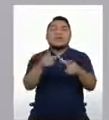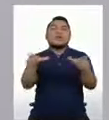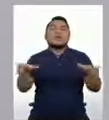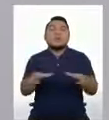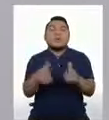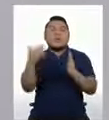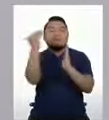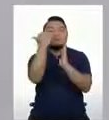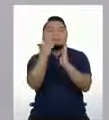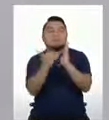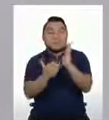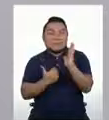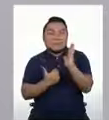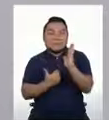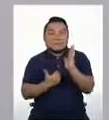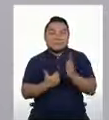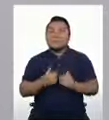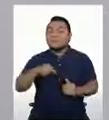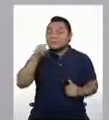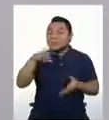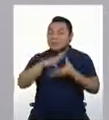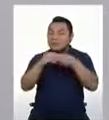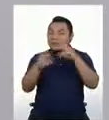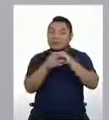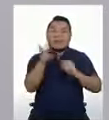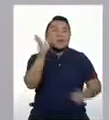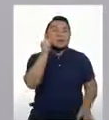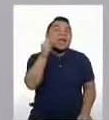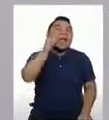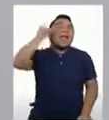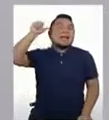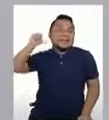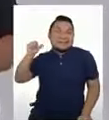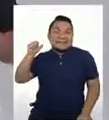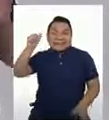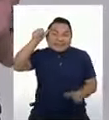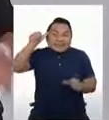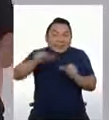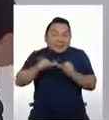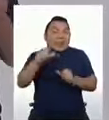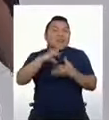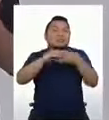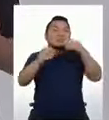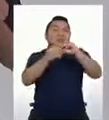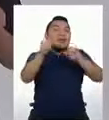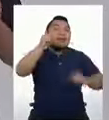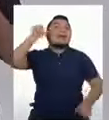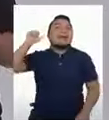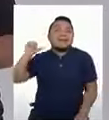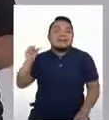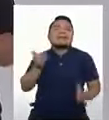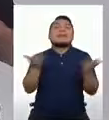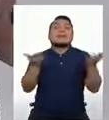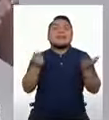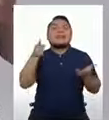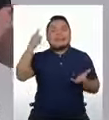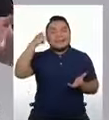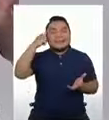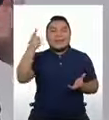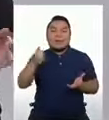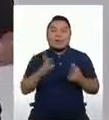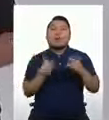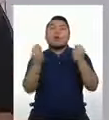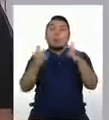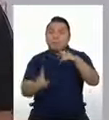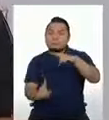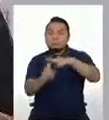tienen. Para empezar, partiremos de la historia que escucharon ayer. ¿La recuerdan, verdad? Así es, ayer escucharon el mito sobre el nacimiento